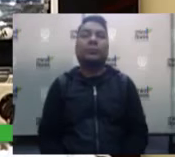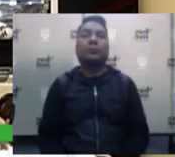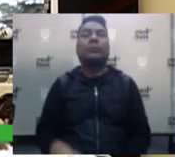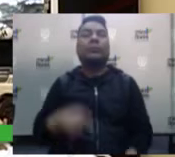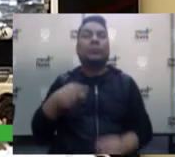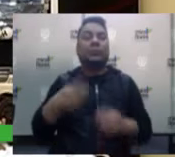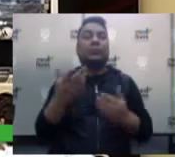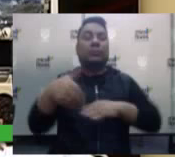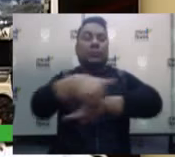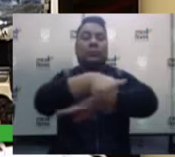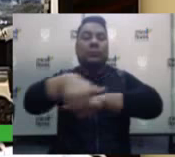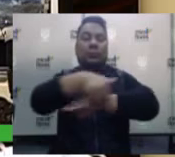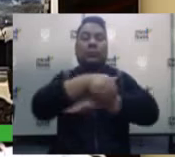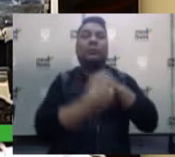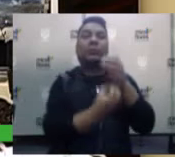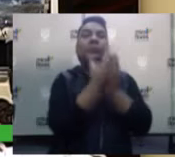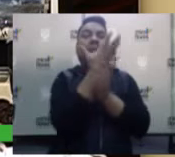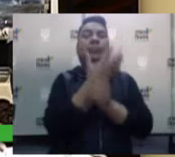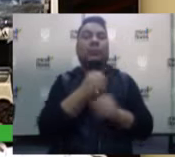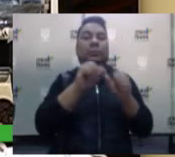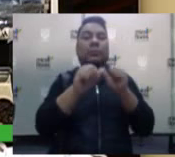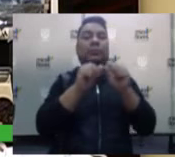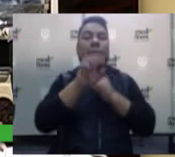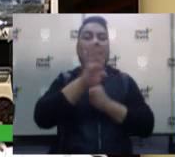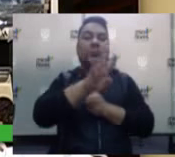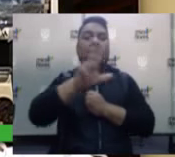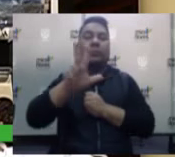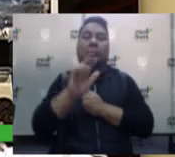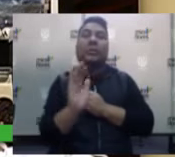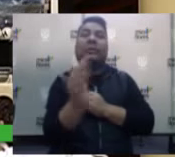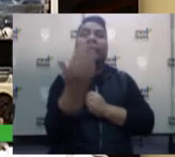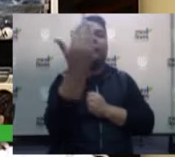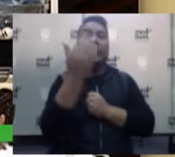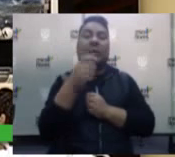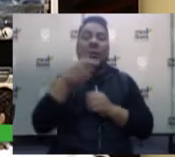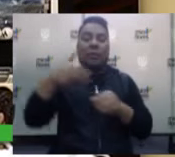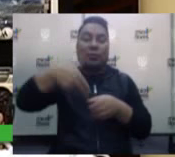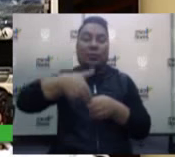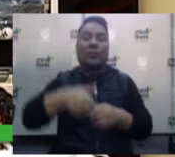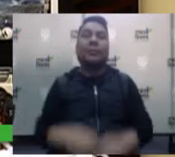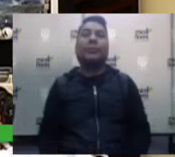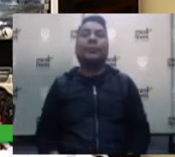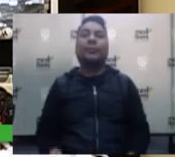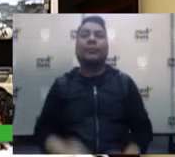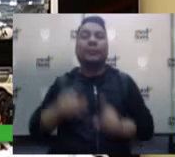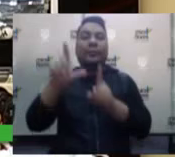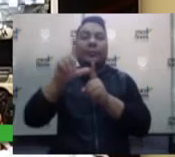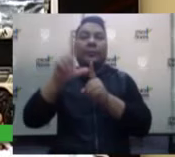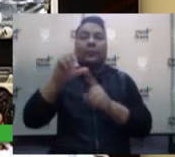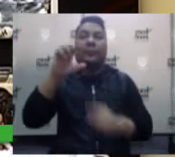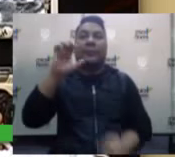Sexta ubicación, avenida Arequipa, cuadra 43, frente al grifo. Letra E.